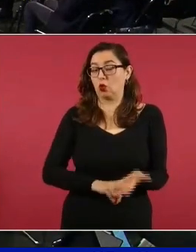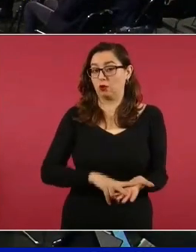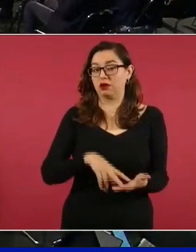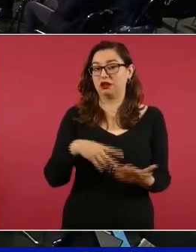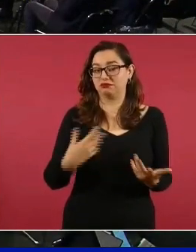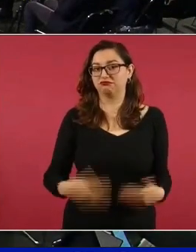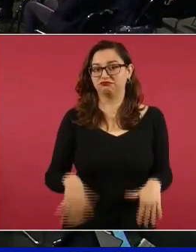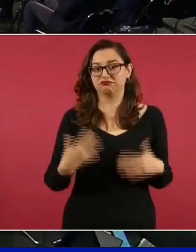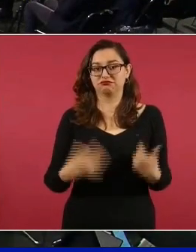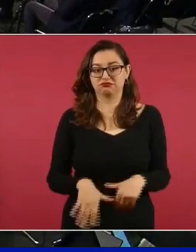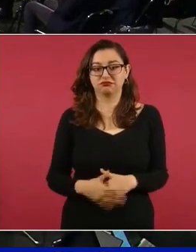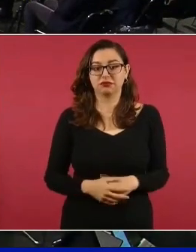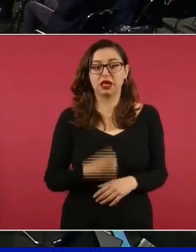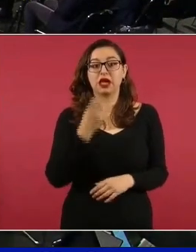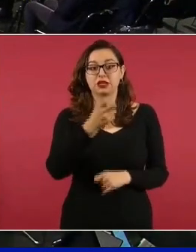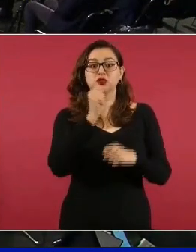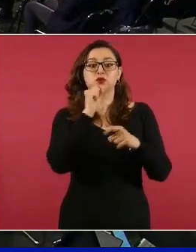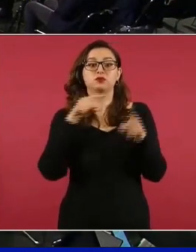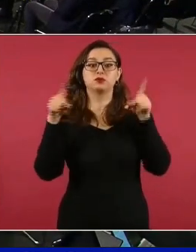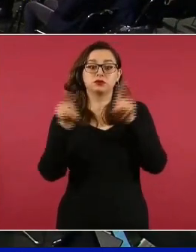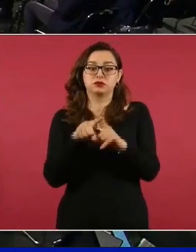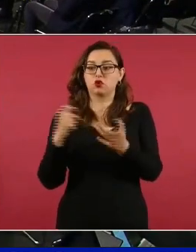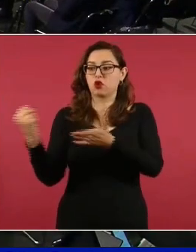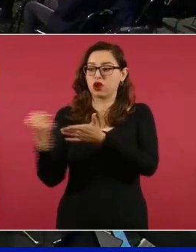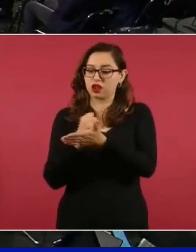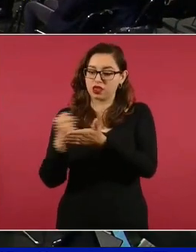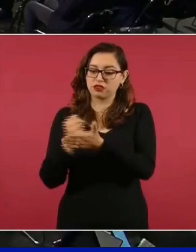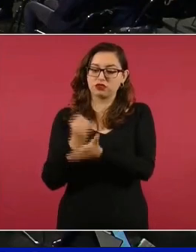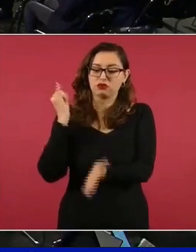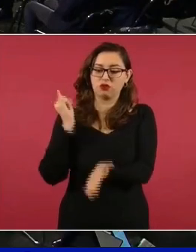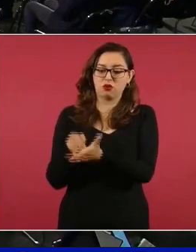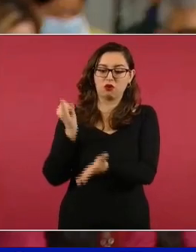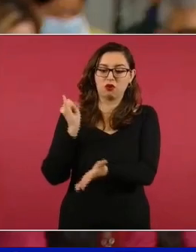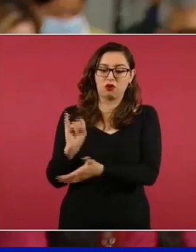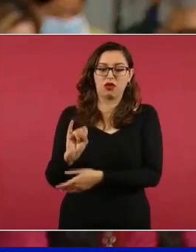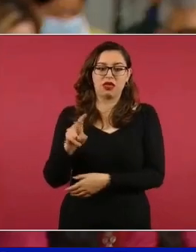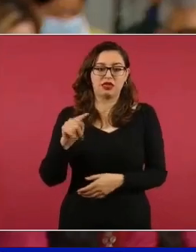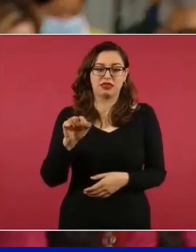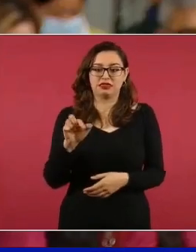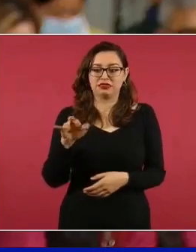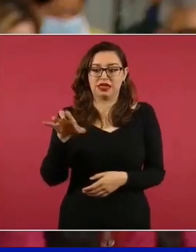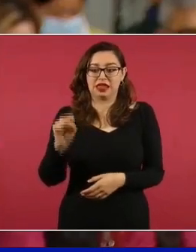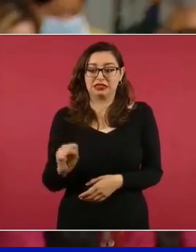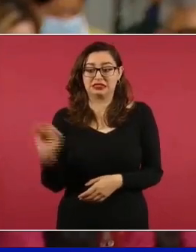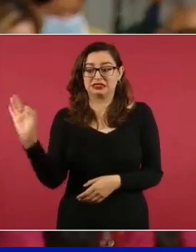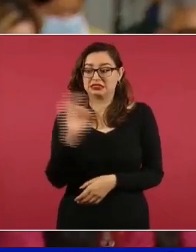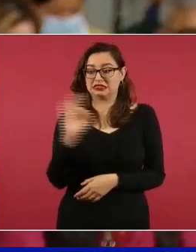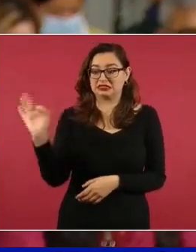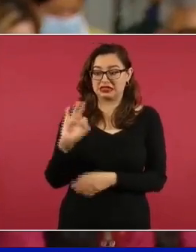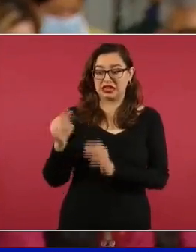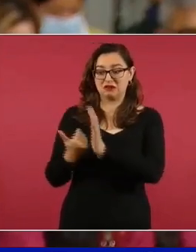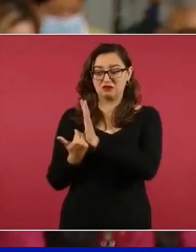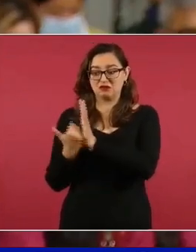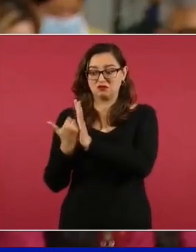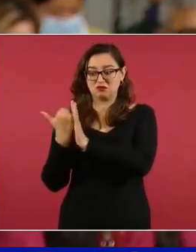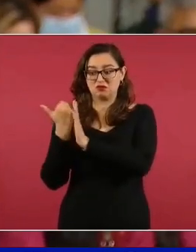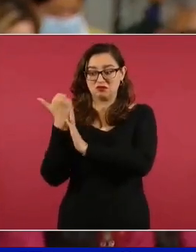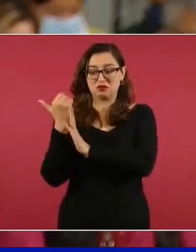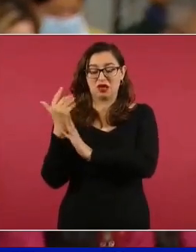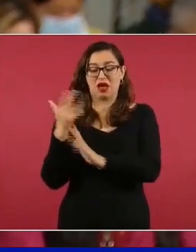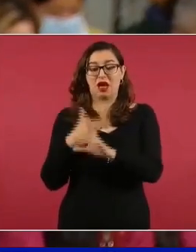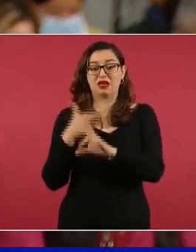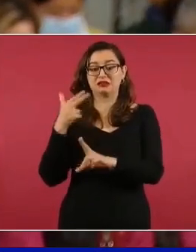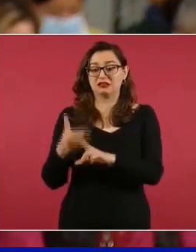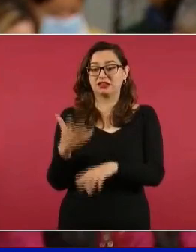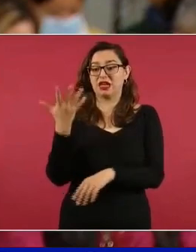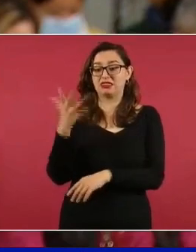pues junto con las tasas de interés. Se dice que antes de diciembre podrían llegar ya a 10% porque tendría el Banco Central que incrementar esto,